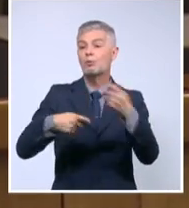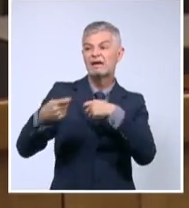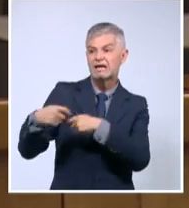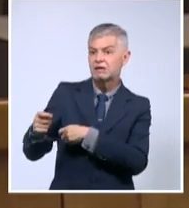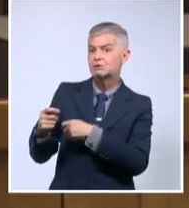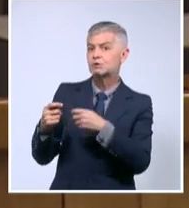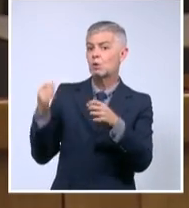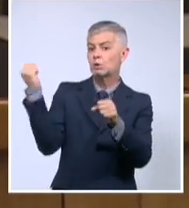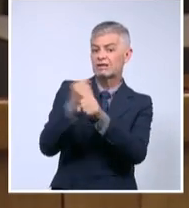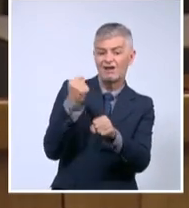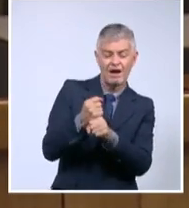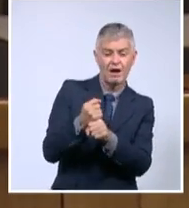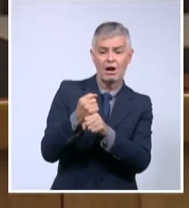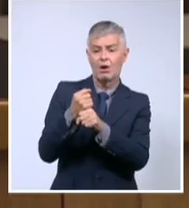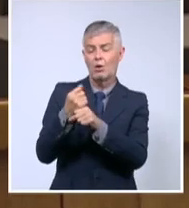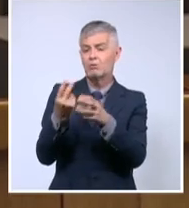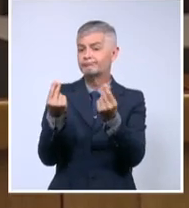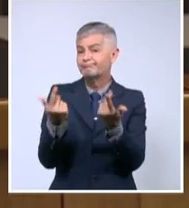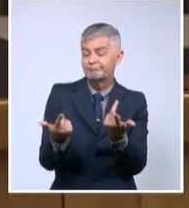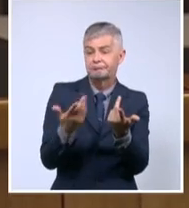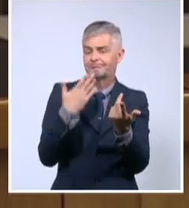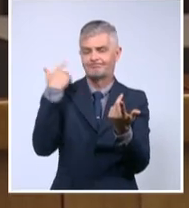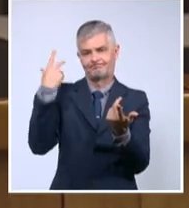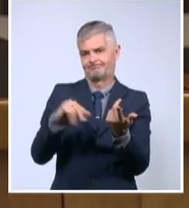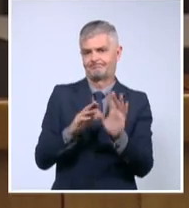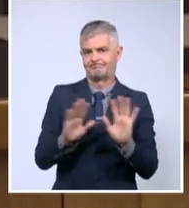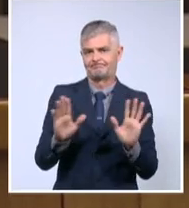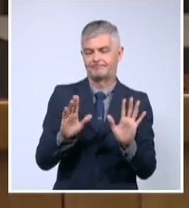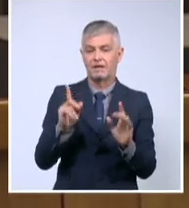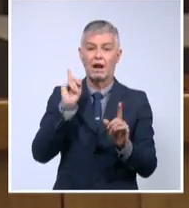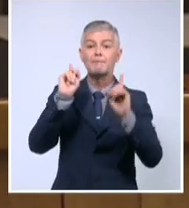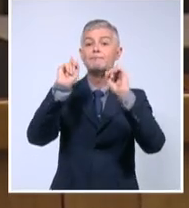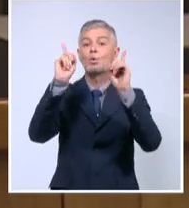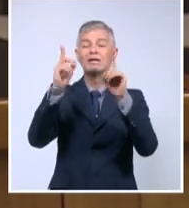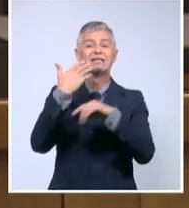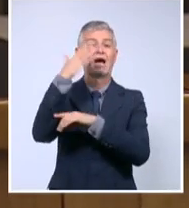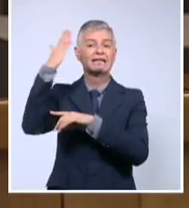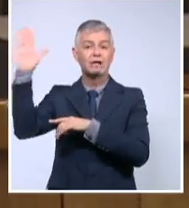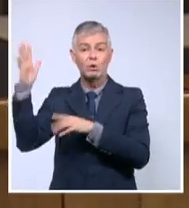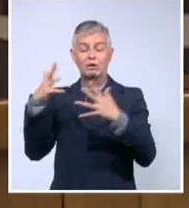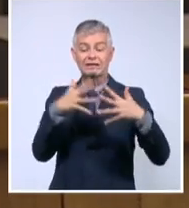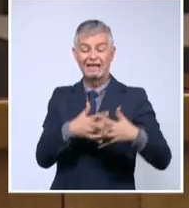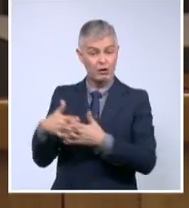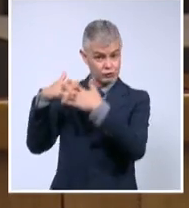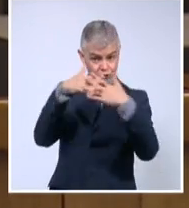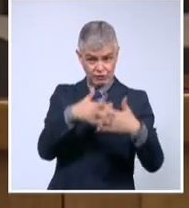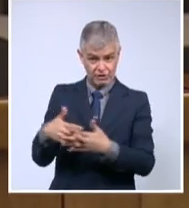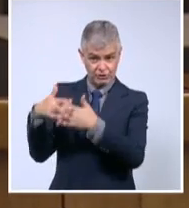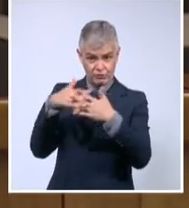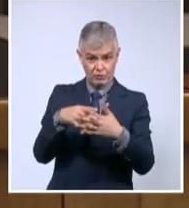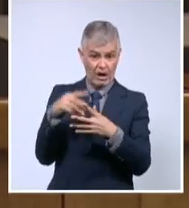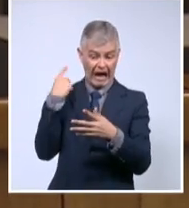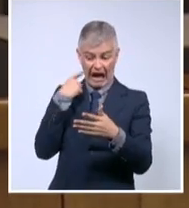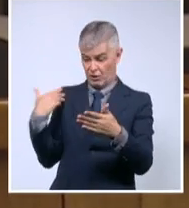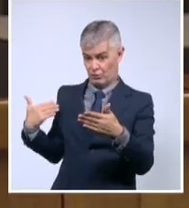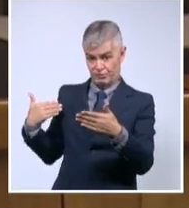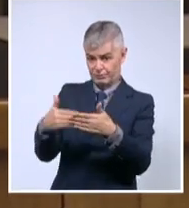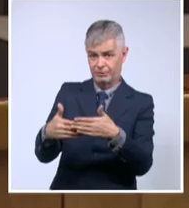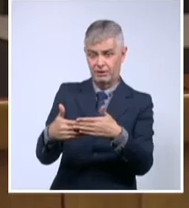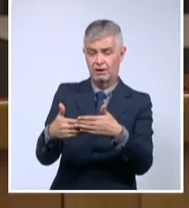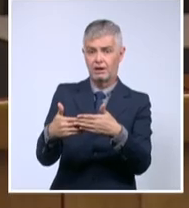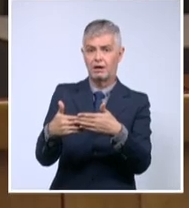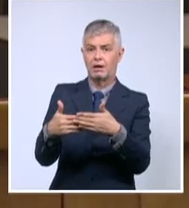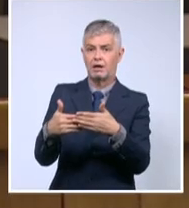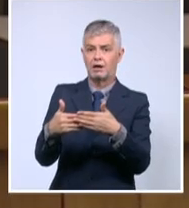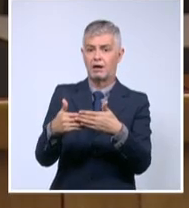financiera. La política exterior, marcadamente agresiva y unilateral de los Estados Unidos en años recientes, ha agravado